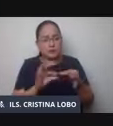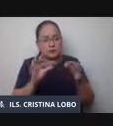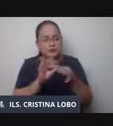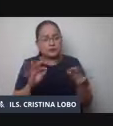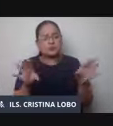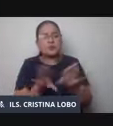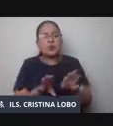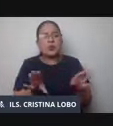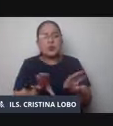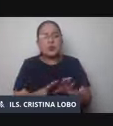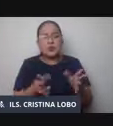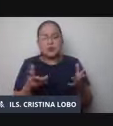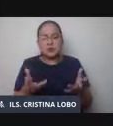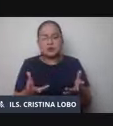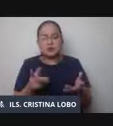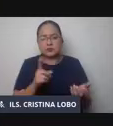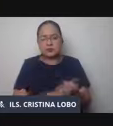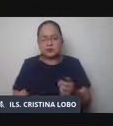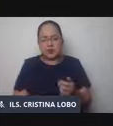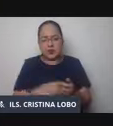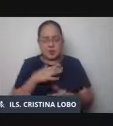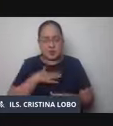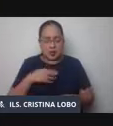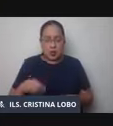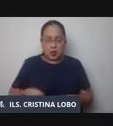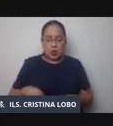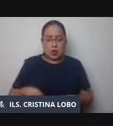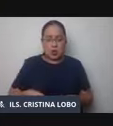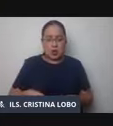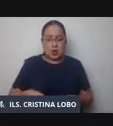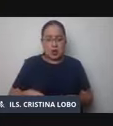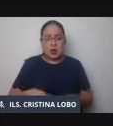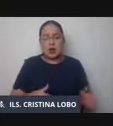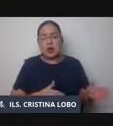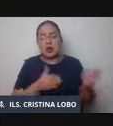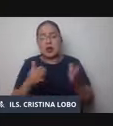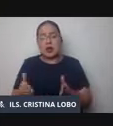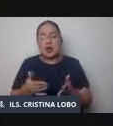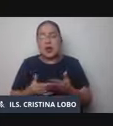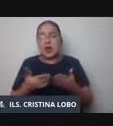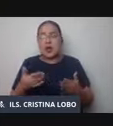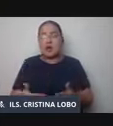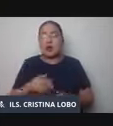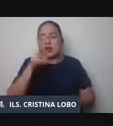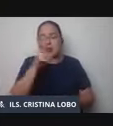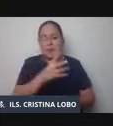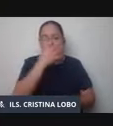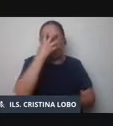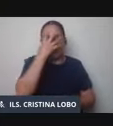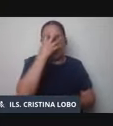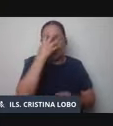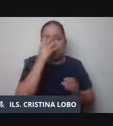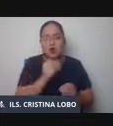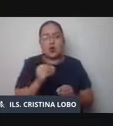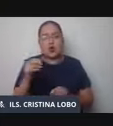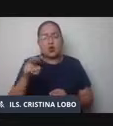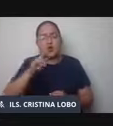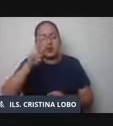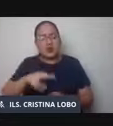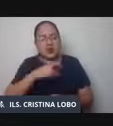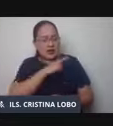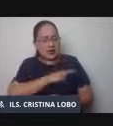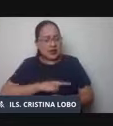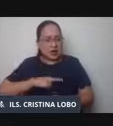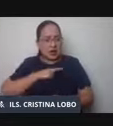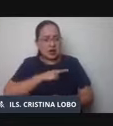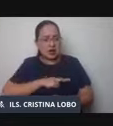encuentran los límites de la culpa, para empezar, si están en la vergüenza o si están en el resentimiento o si